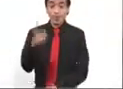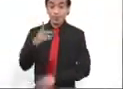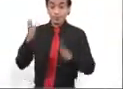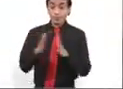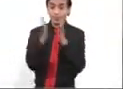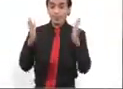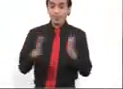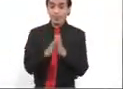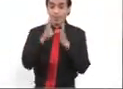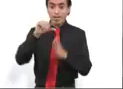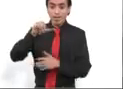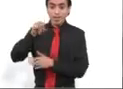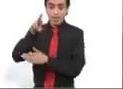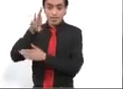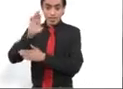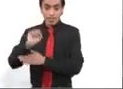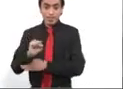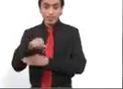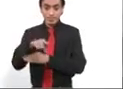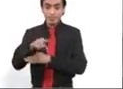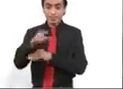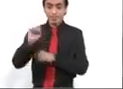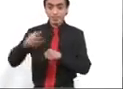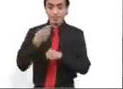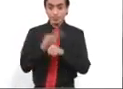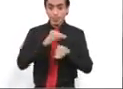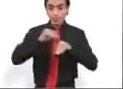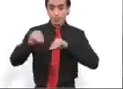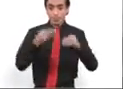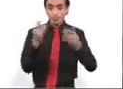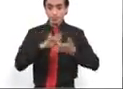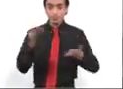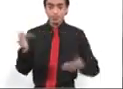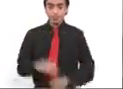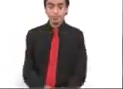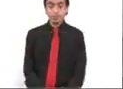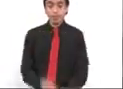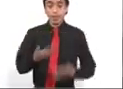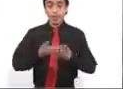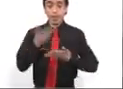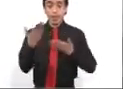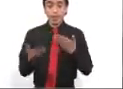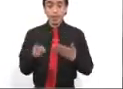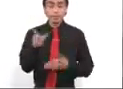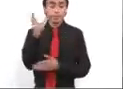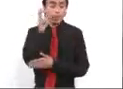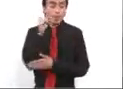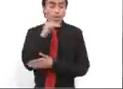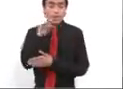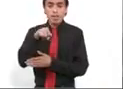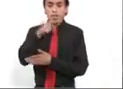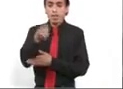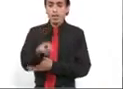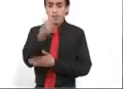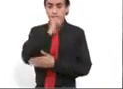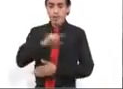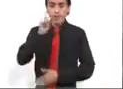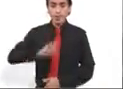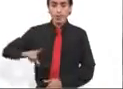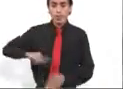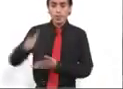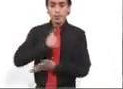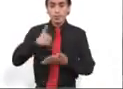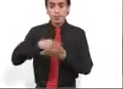maestro Andrés Layuz Loaiza, secretario de Movilidad. Y a continuación escuchemos el mensaje que nos dirige la jefa de gobierno